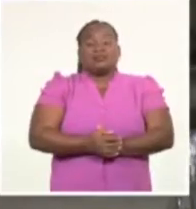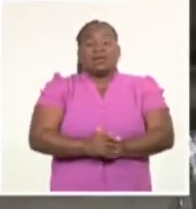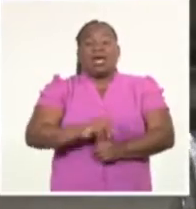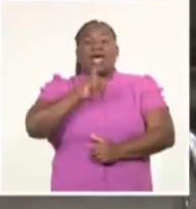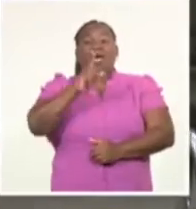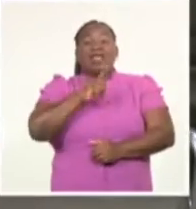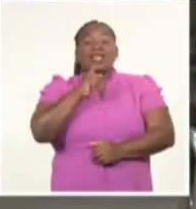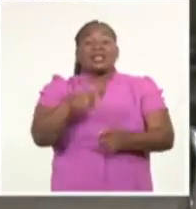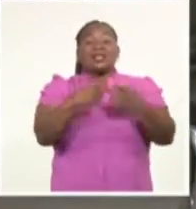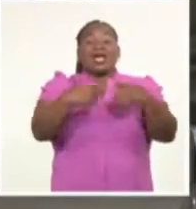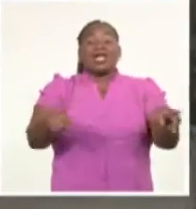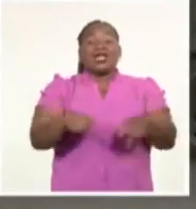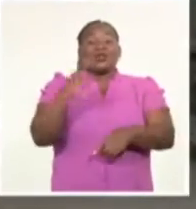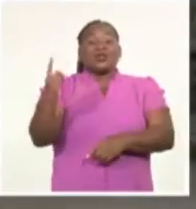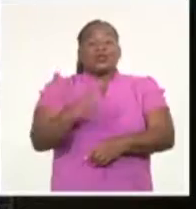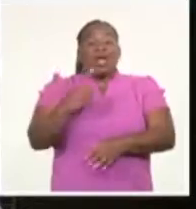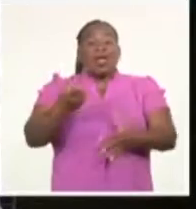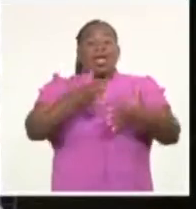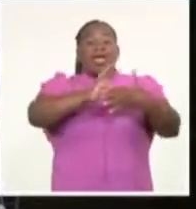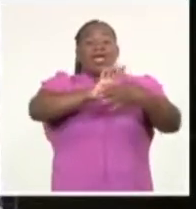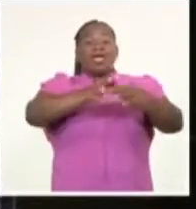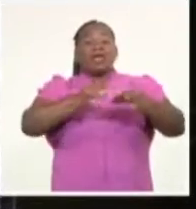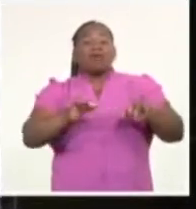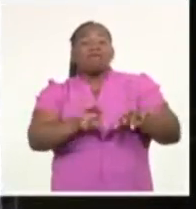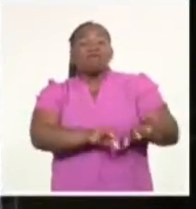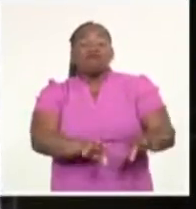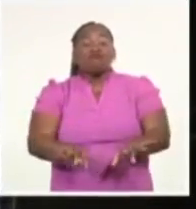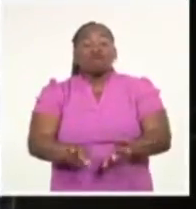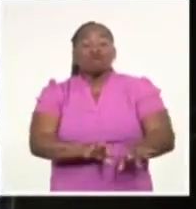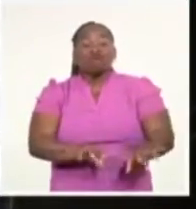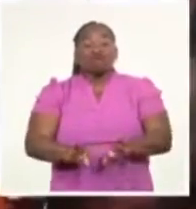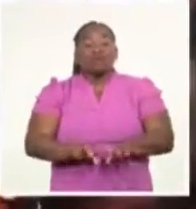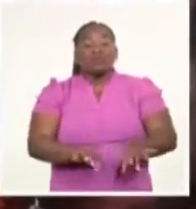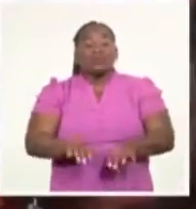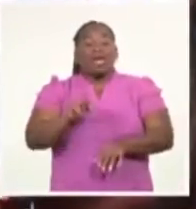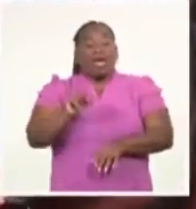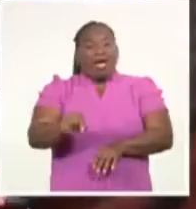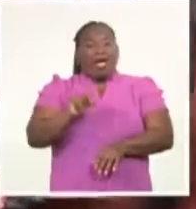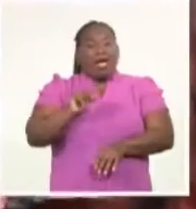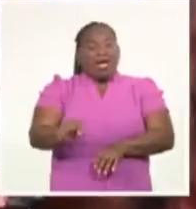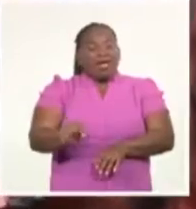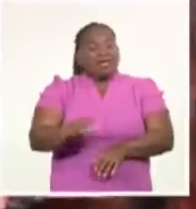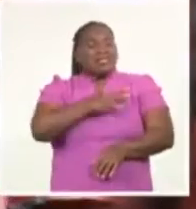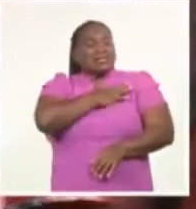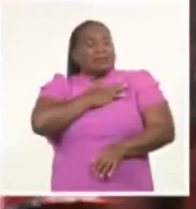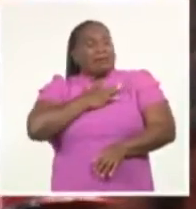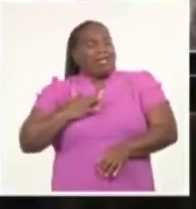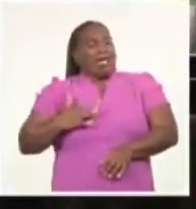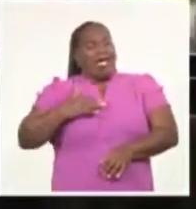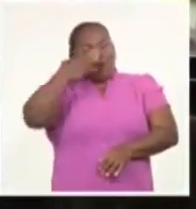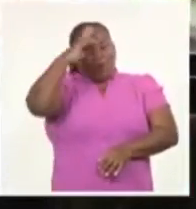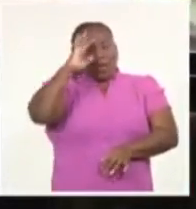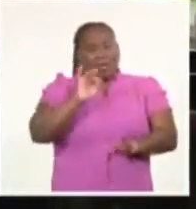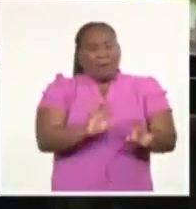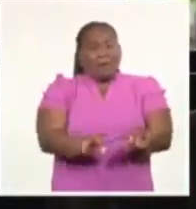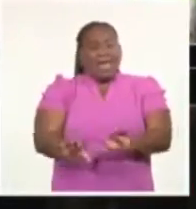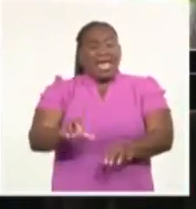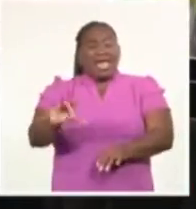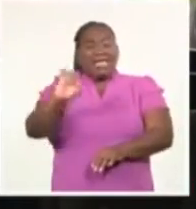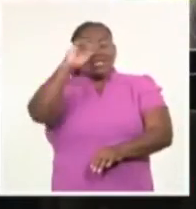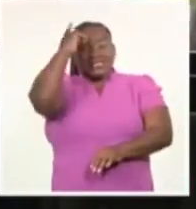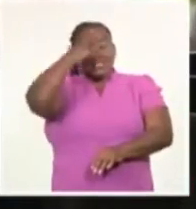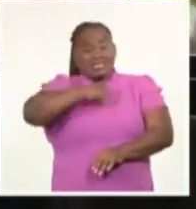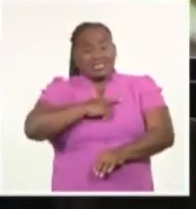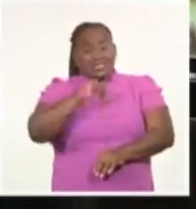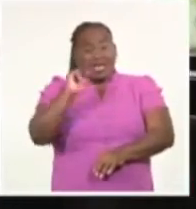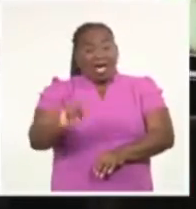en la voz de Corina Mestre y la música añadieron sensibilidad y cubanía al encuentro. La pianista Lisa María Blanco y la orquesta